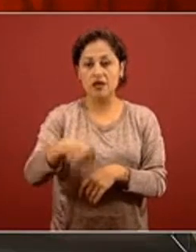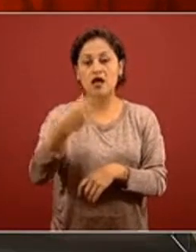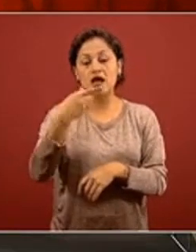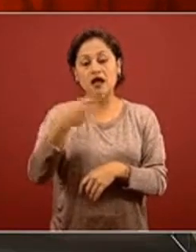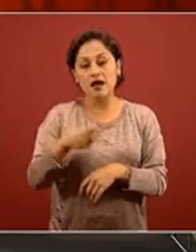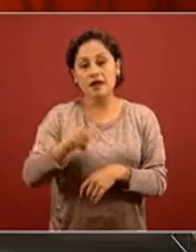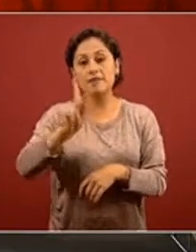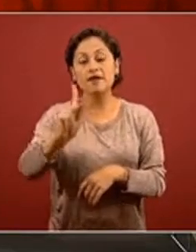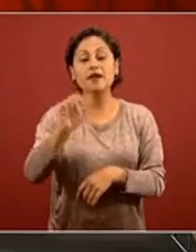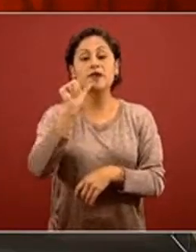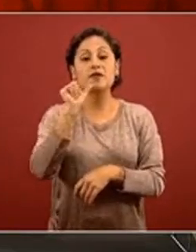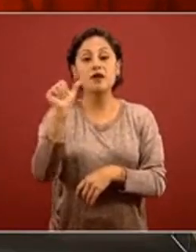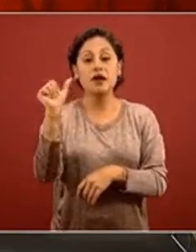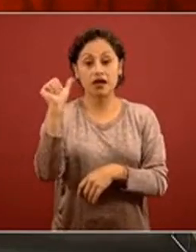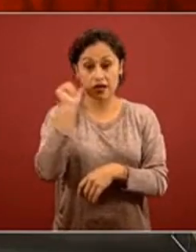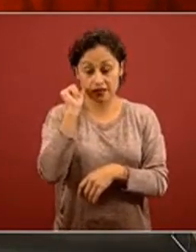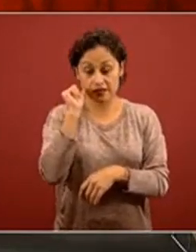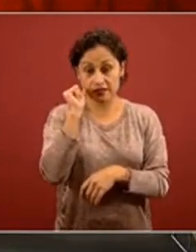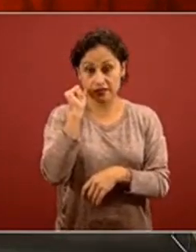esta